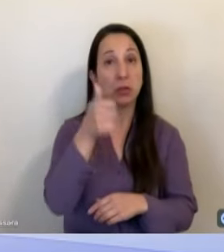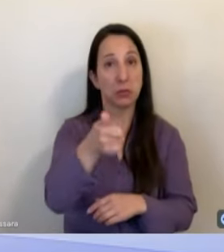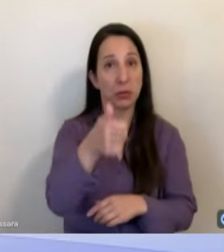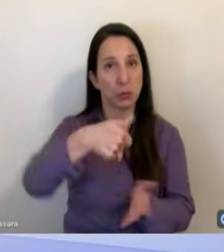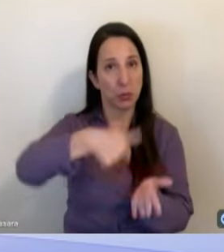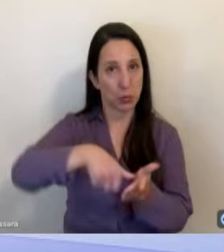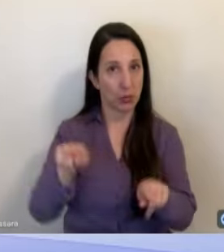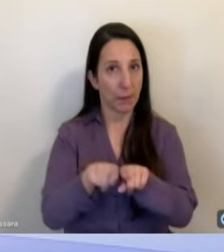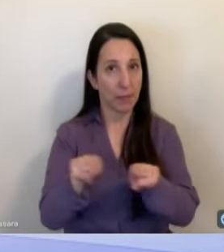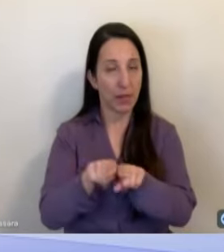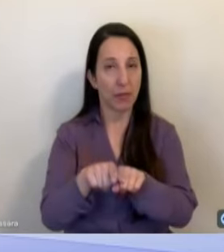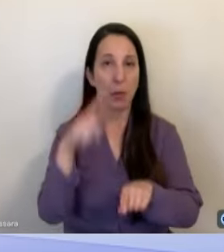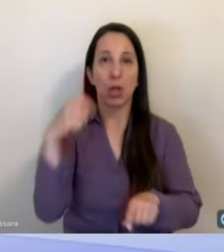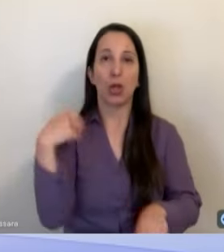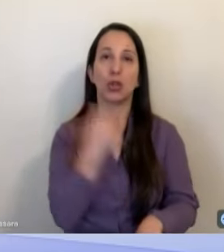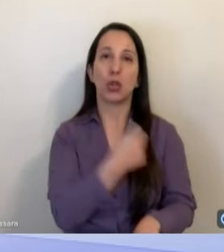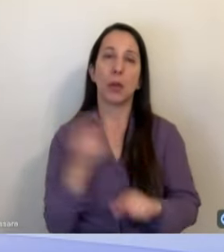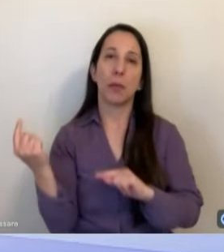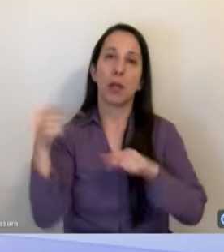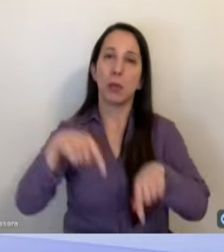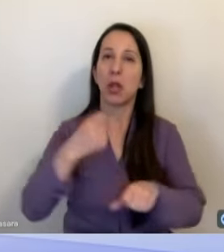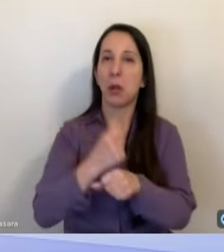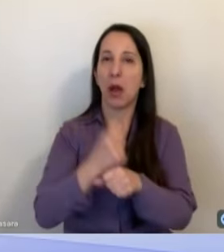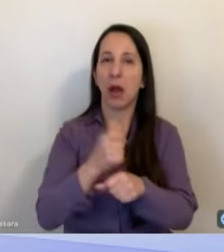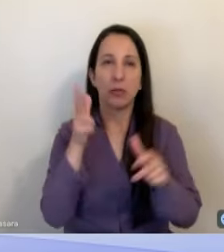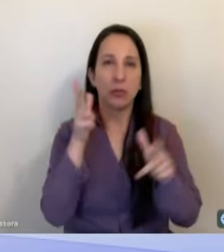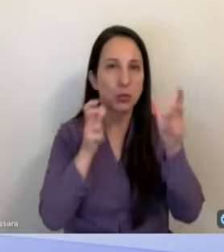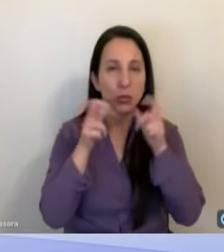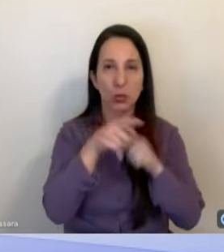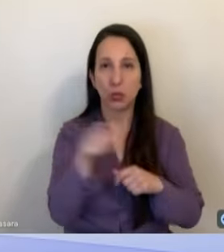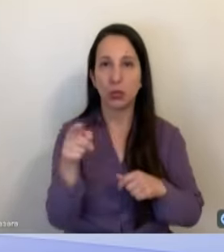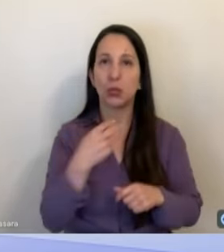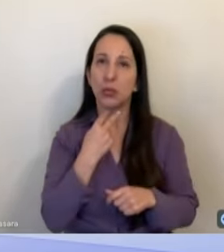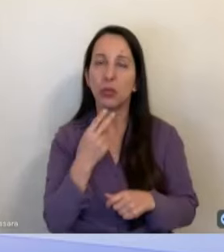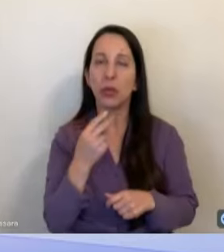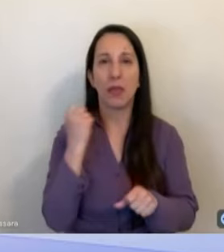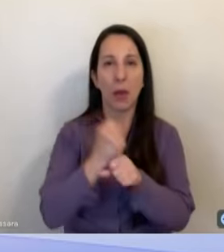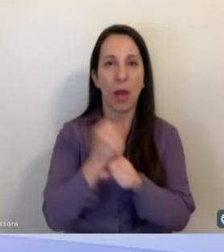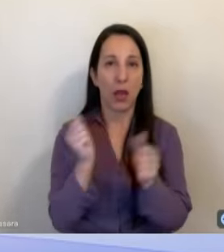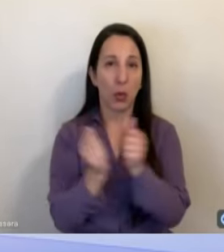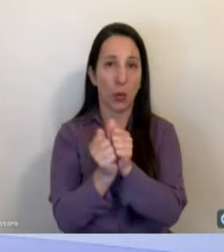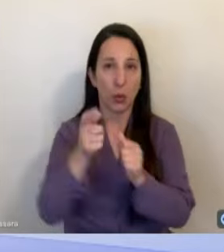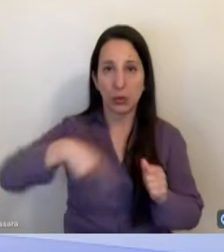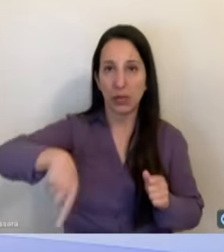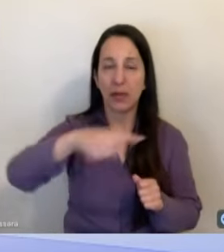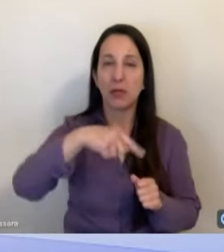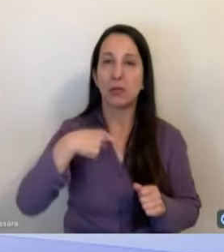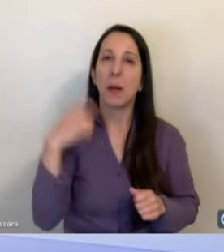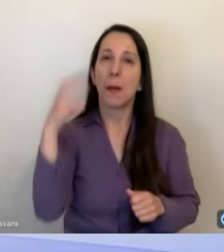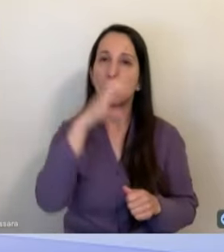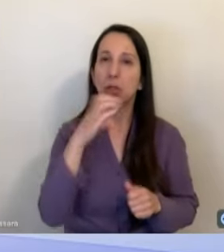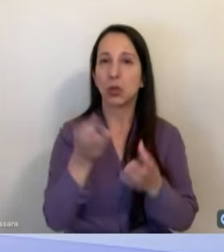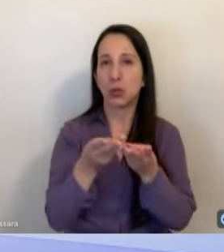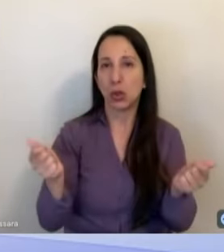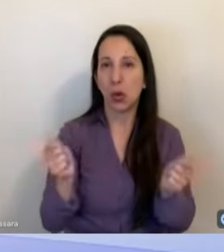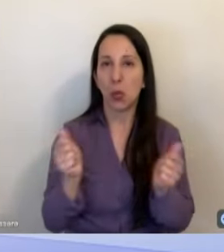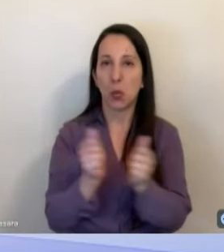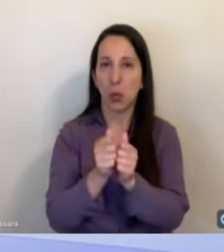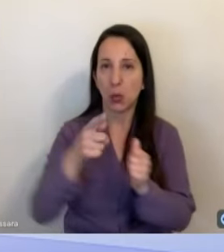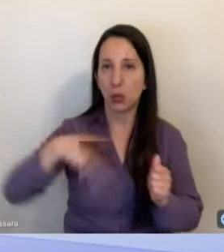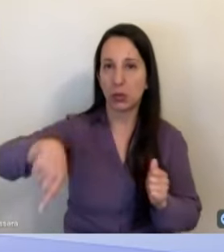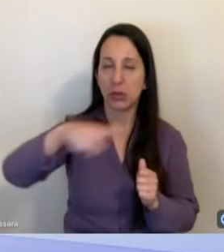nosotros venimos a trabajar escuchándolos a ustedes, trabajando con ustedes, buscando soluciones con todos ustedes,